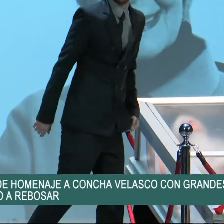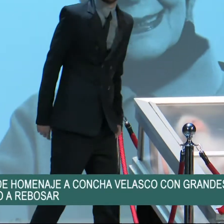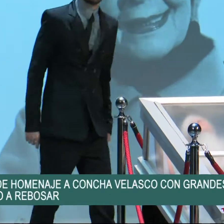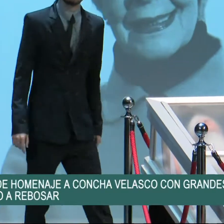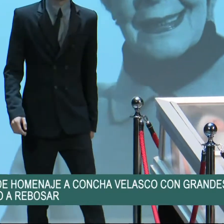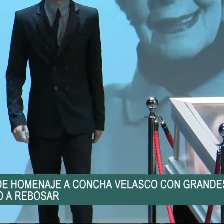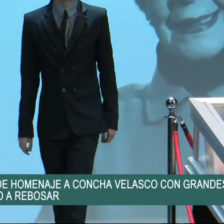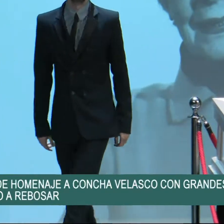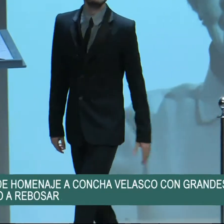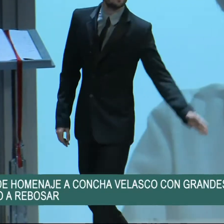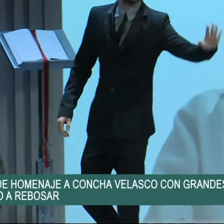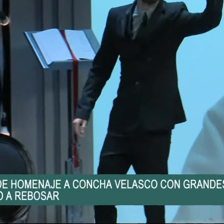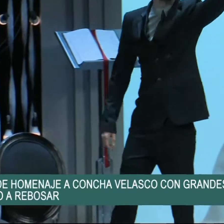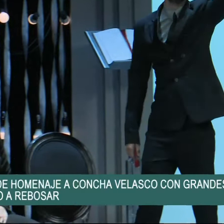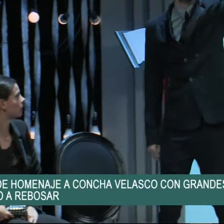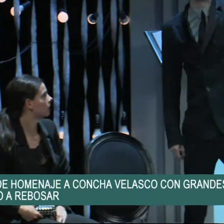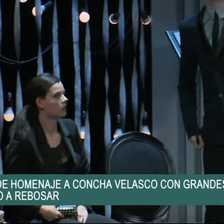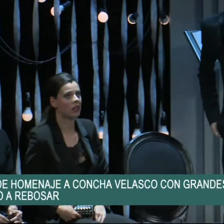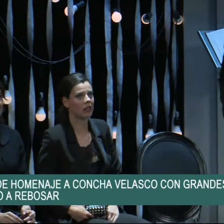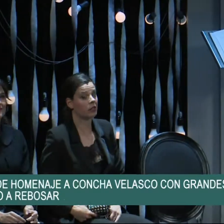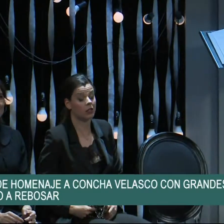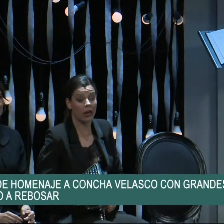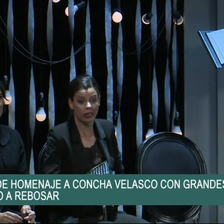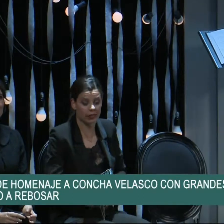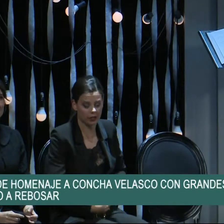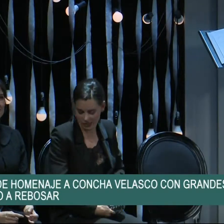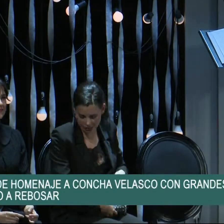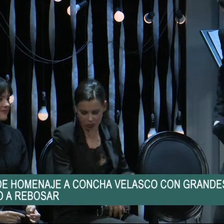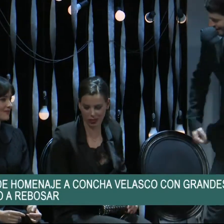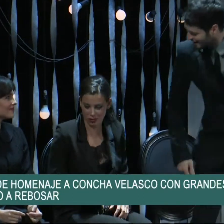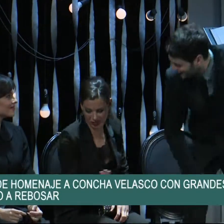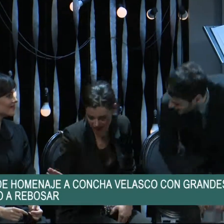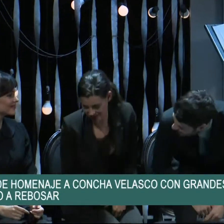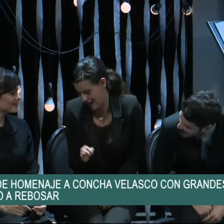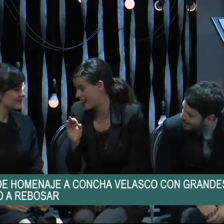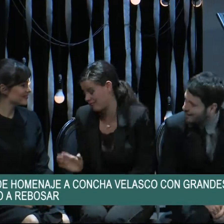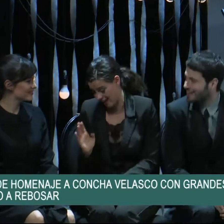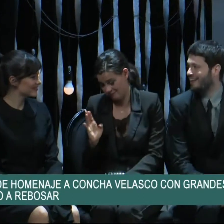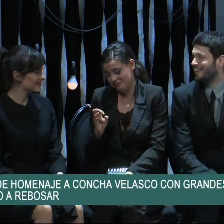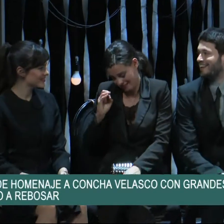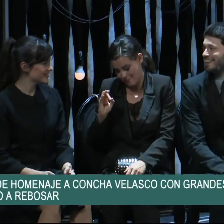parte de una gira histórica, un homenaje colectivo, la despedida de nuestra gran Concha.